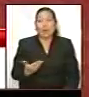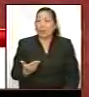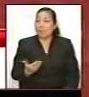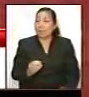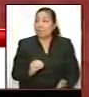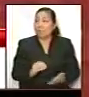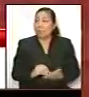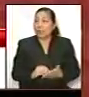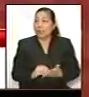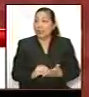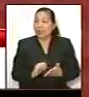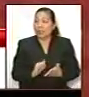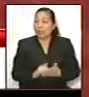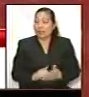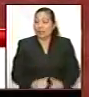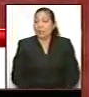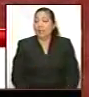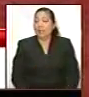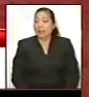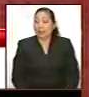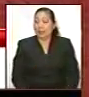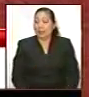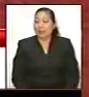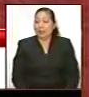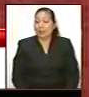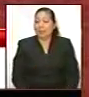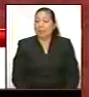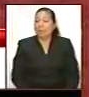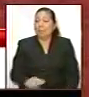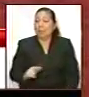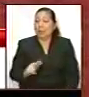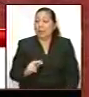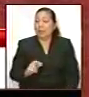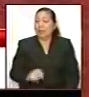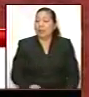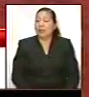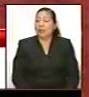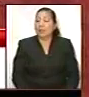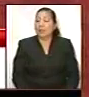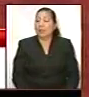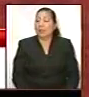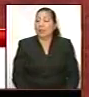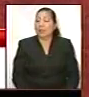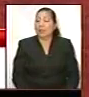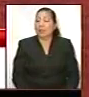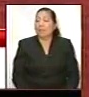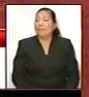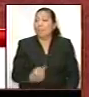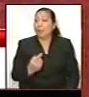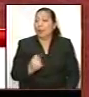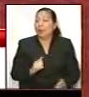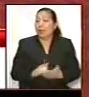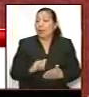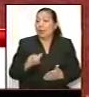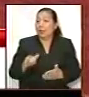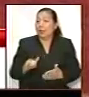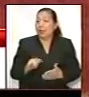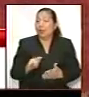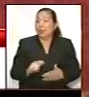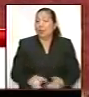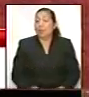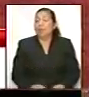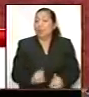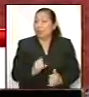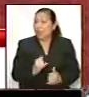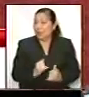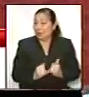que encender la pradera, dijo el congresista Mario Mantilla. Se debe esperar primero que el Ejecutivo